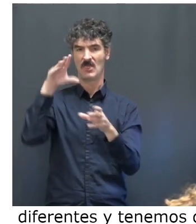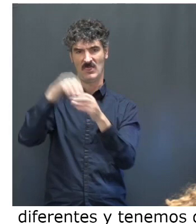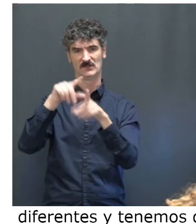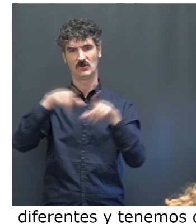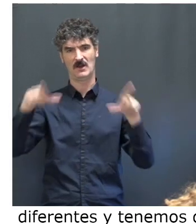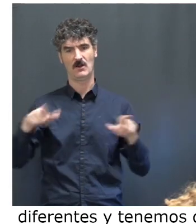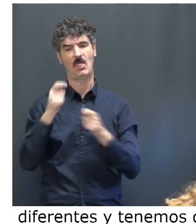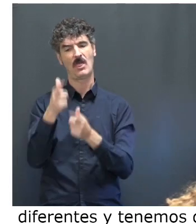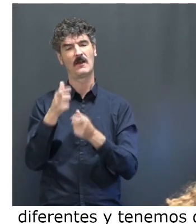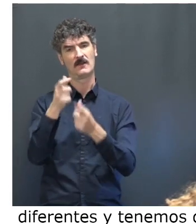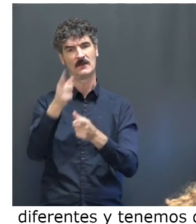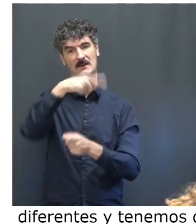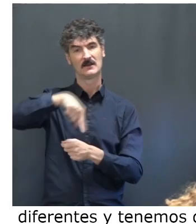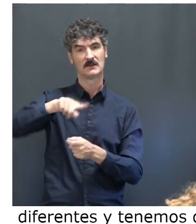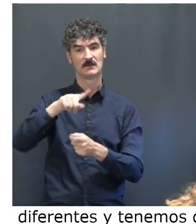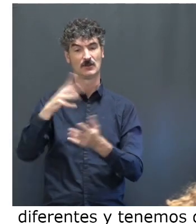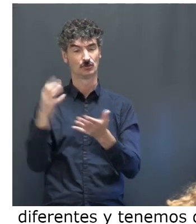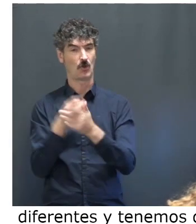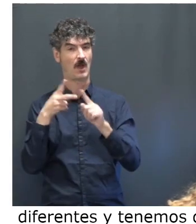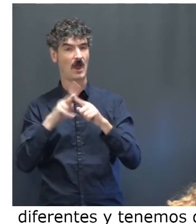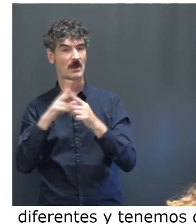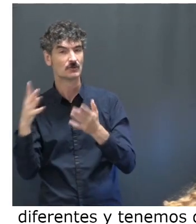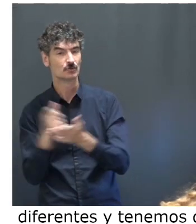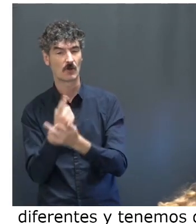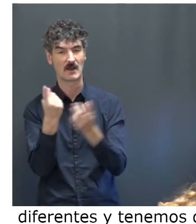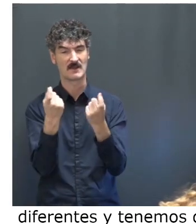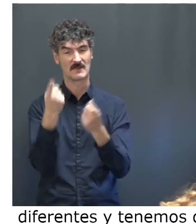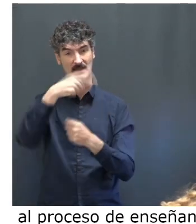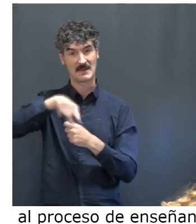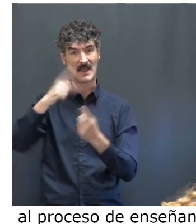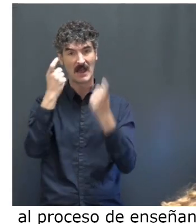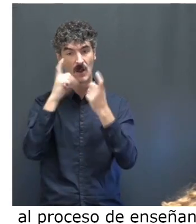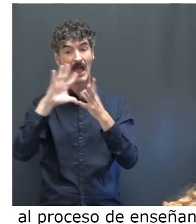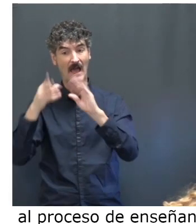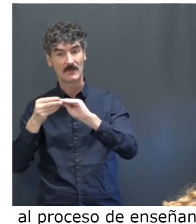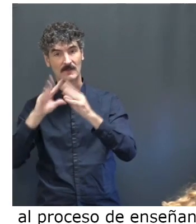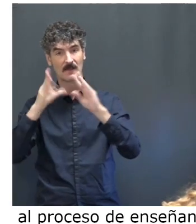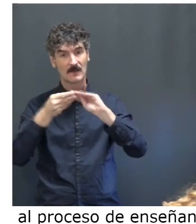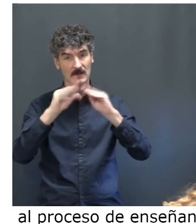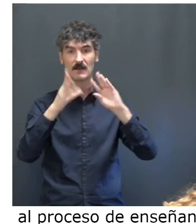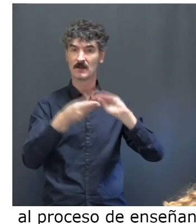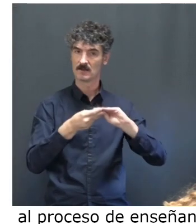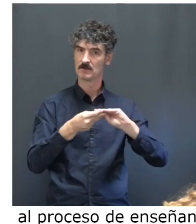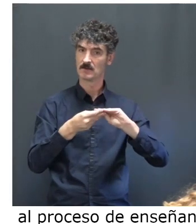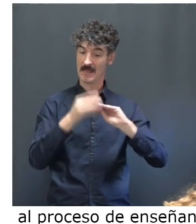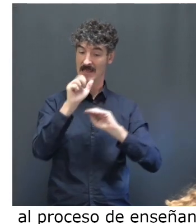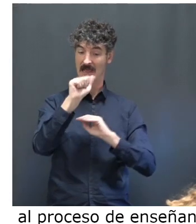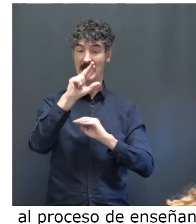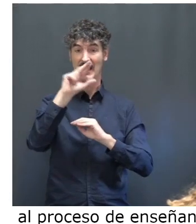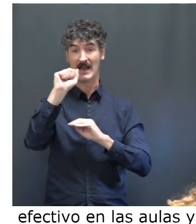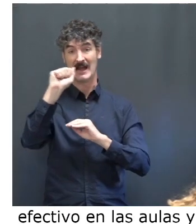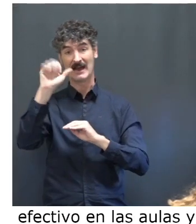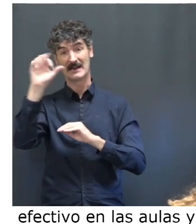y proporcionarle pues todas las herramientas que necesite para ello, y que esas adaptaciones, pues bueno, en Arasa, que es verdad que tenemos